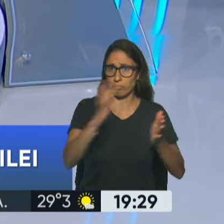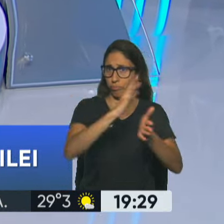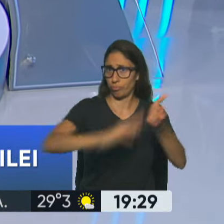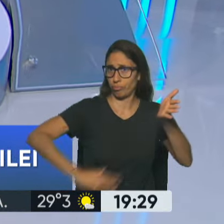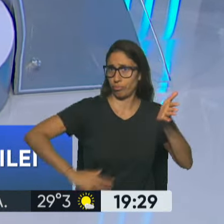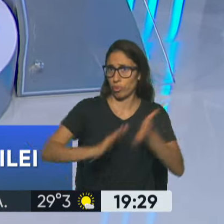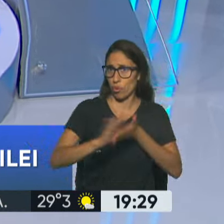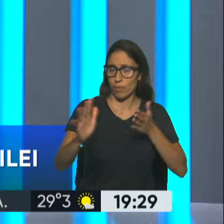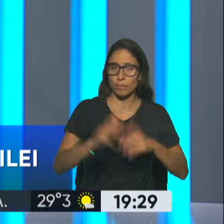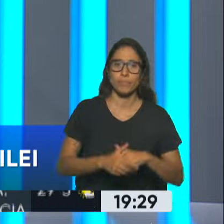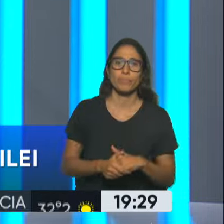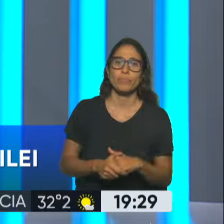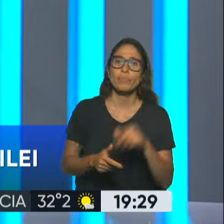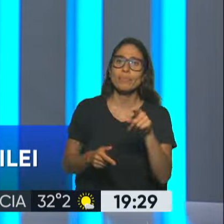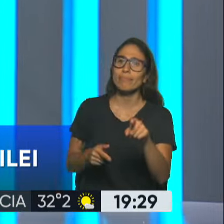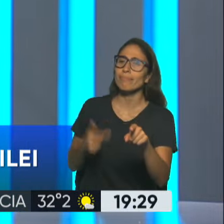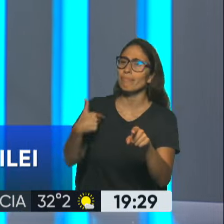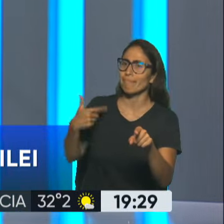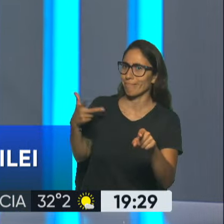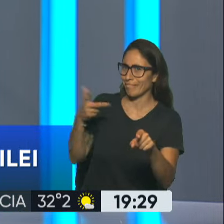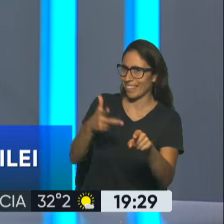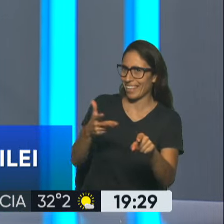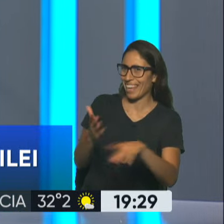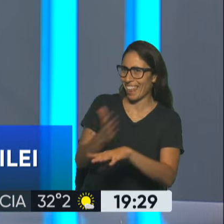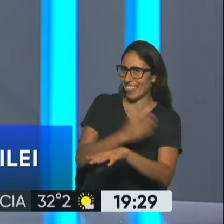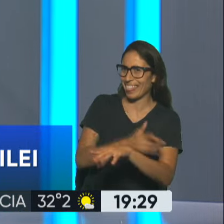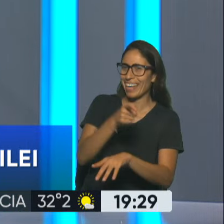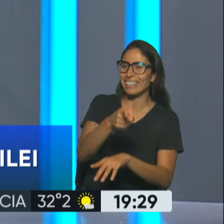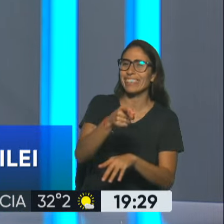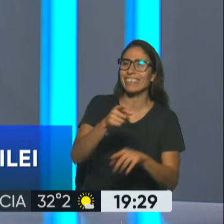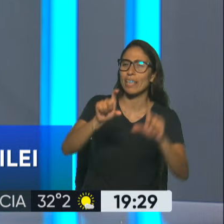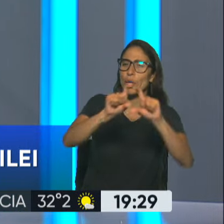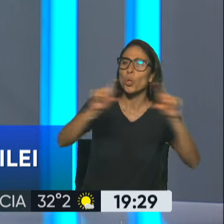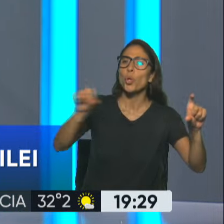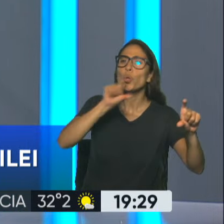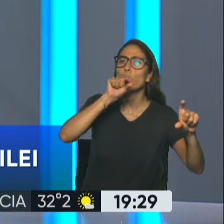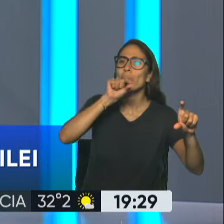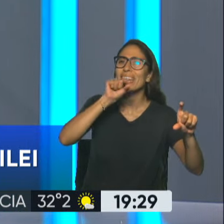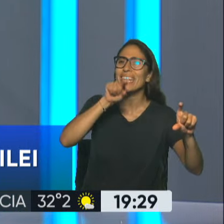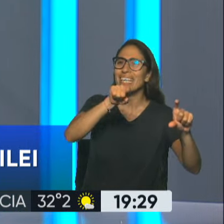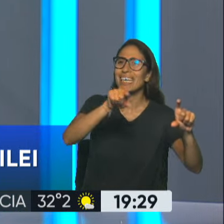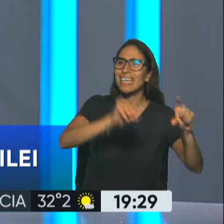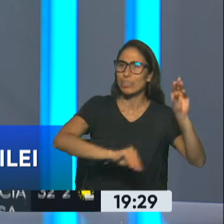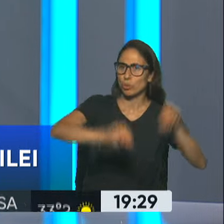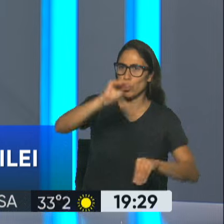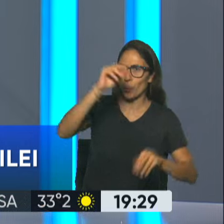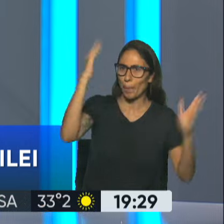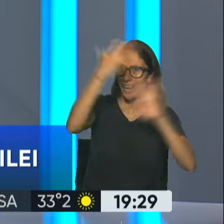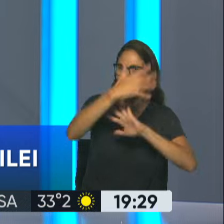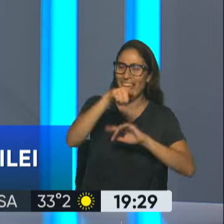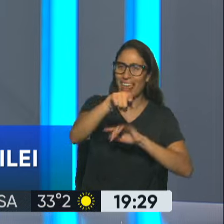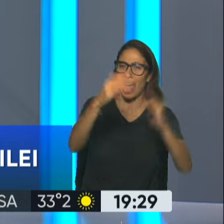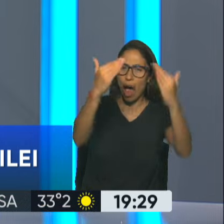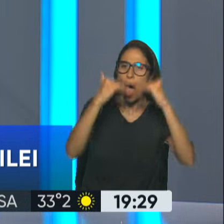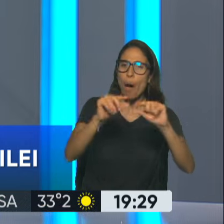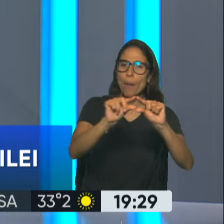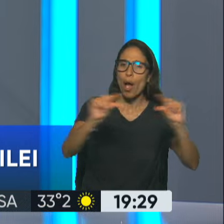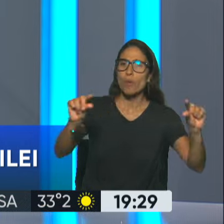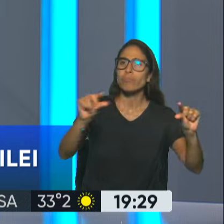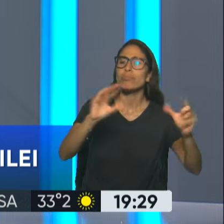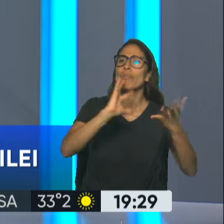eh con el posteo en hebreo no este la versión que que me llegó en el día de hoy es la versión de que puede incluso mencionar esto de que